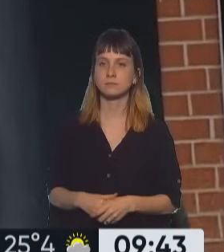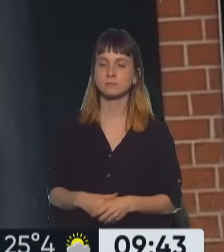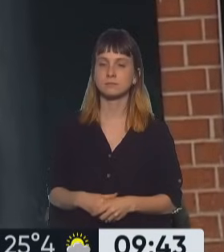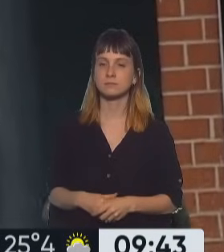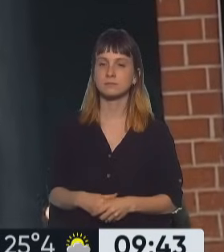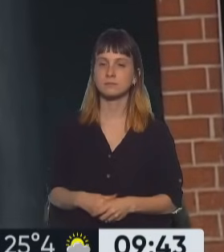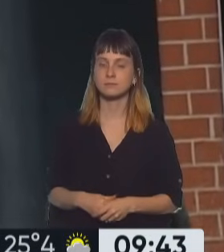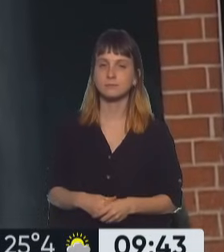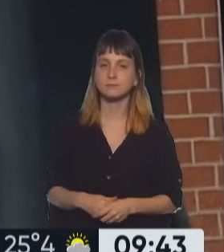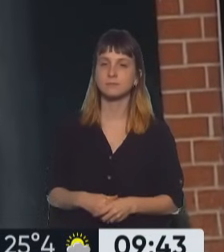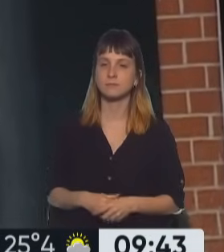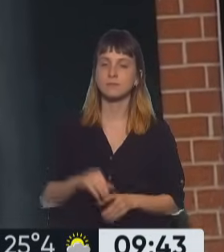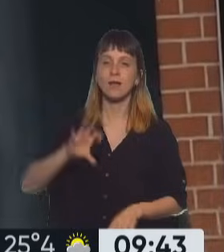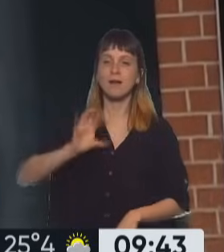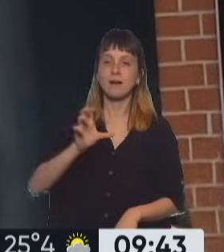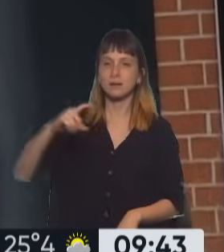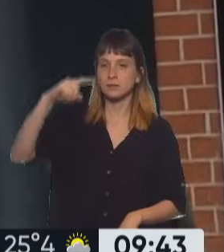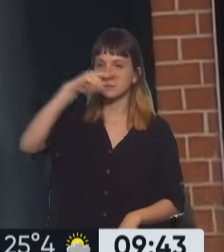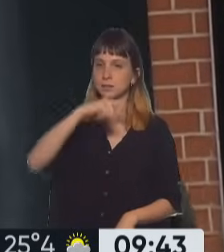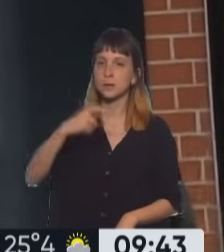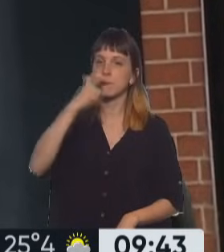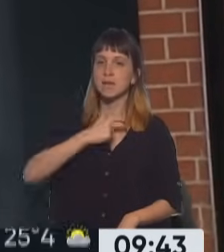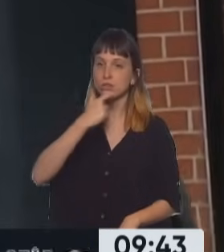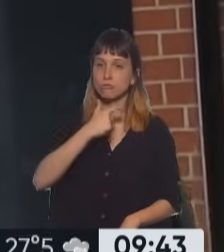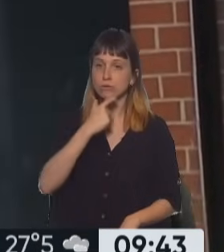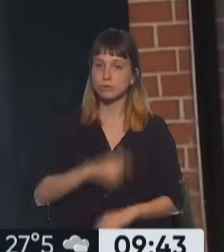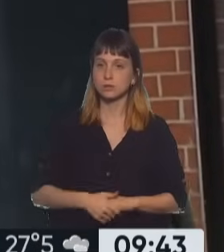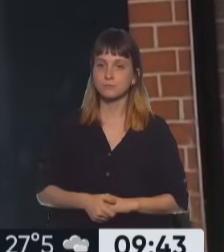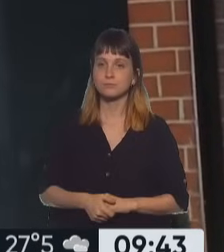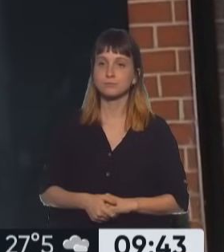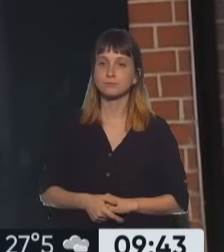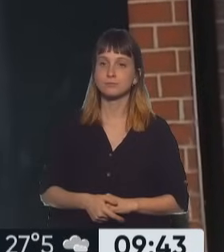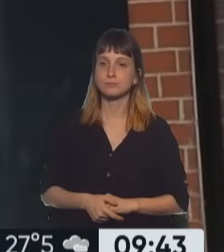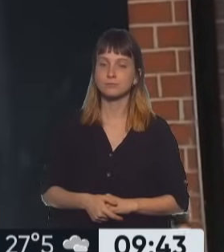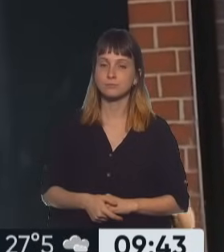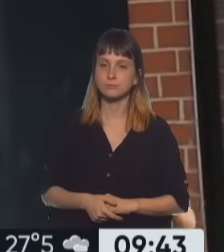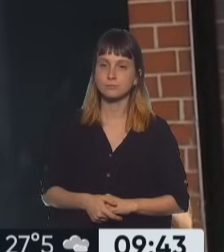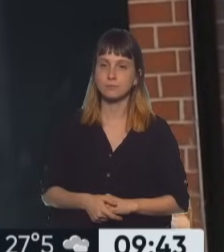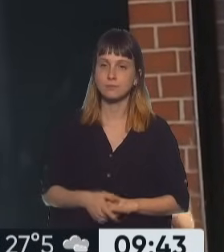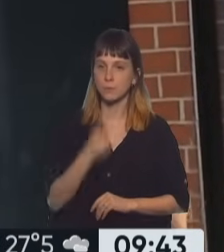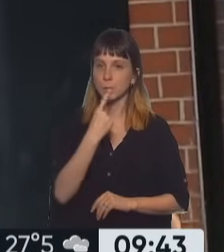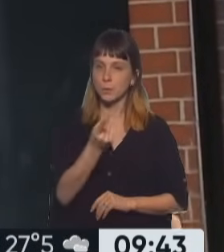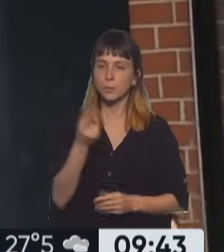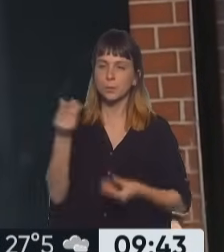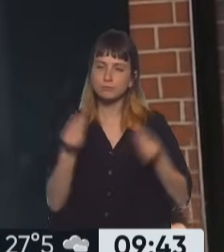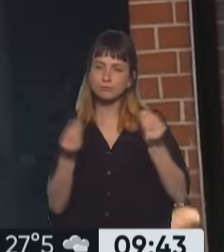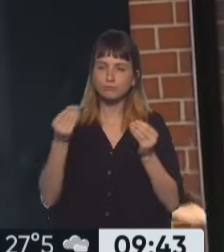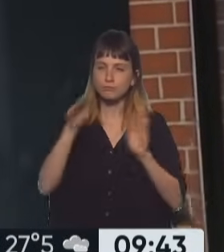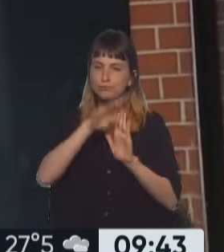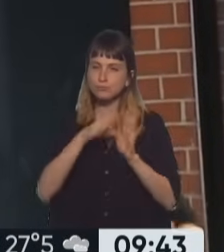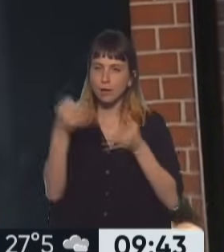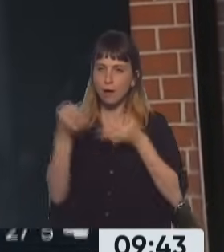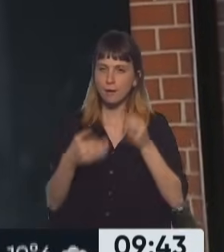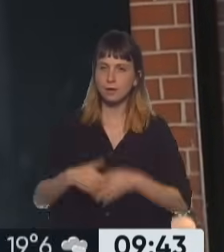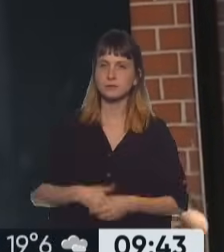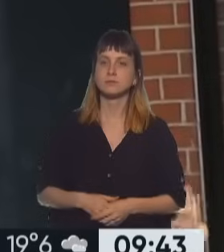Navarro de Radio Ni Willy de Canal 7 de Mendoza. Preguntarle en el balance, en la autocrítica, ya dejando su gestión y lo que